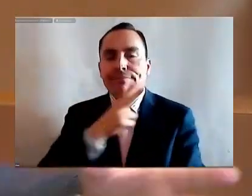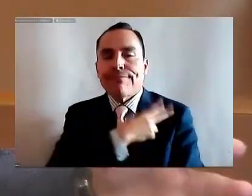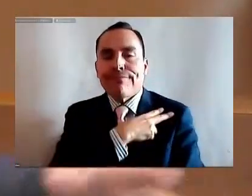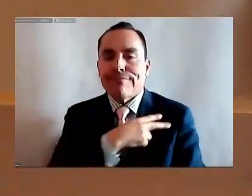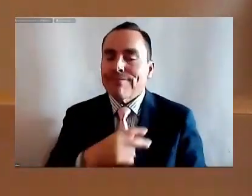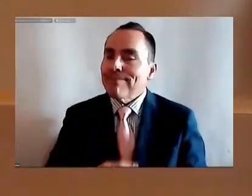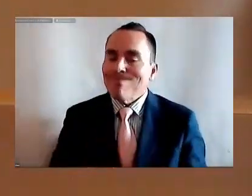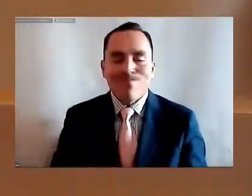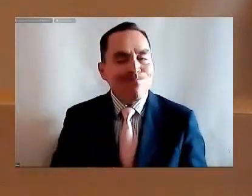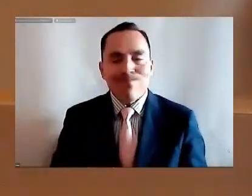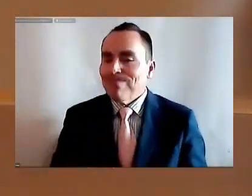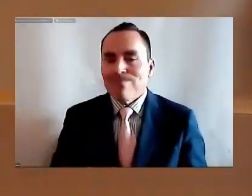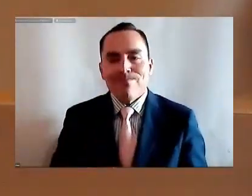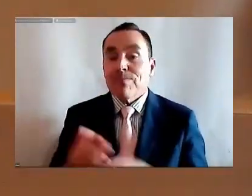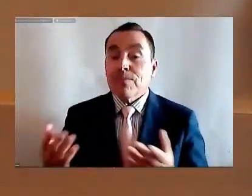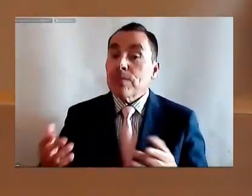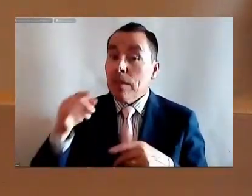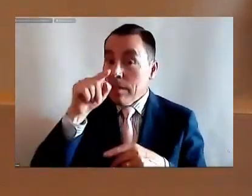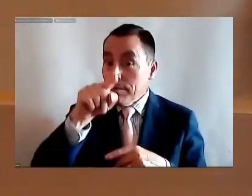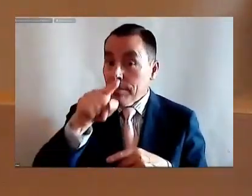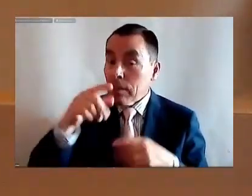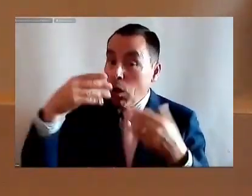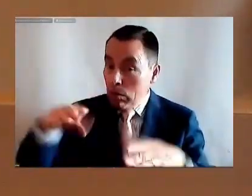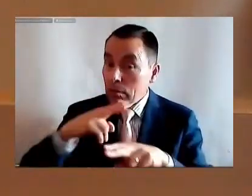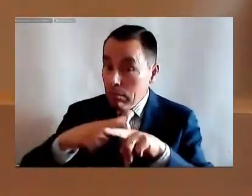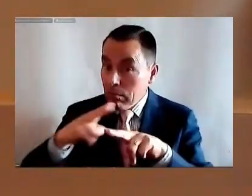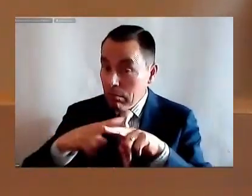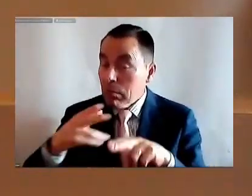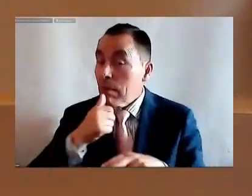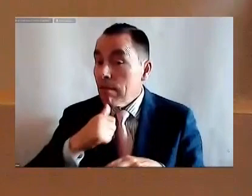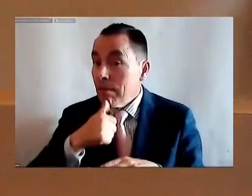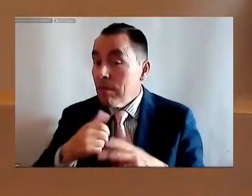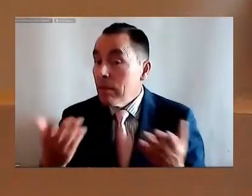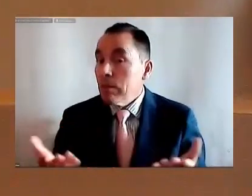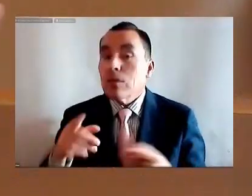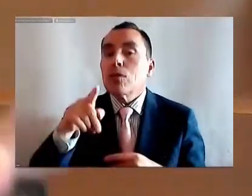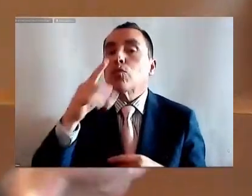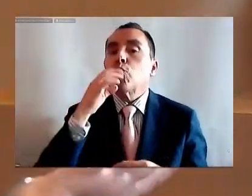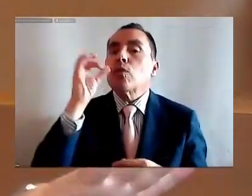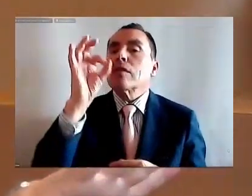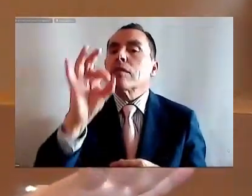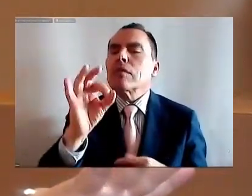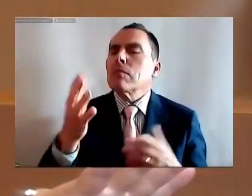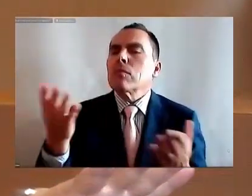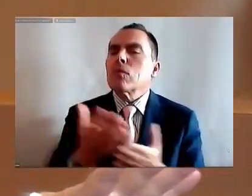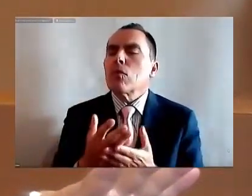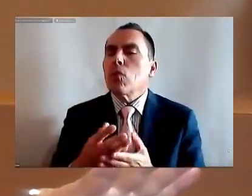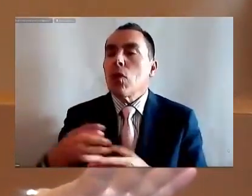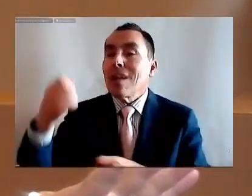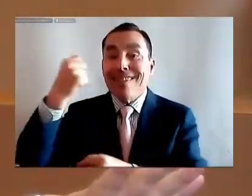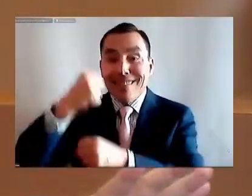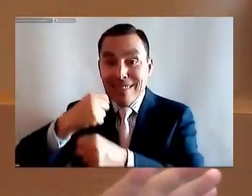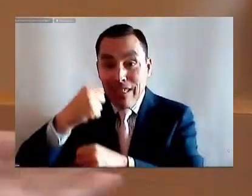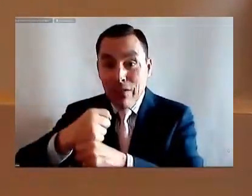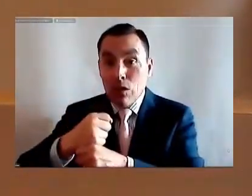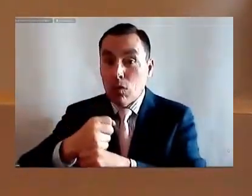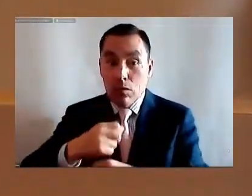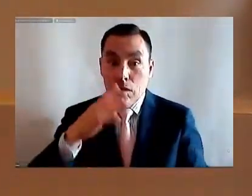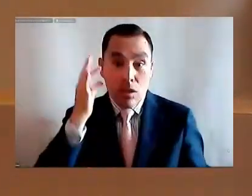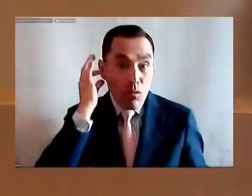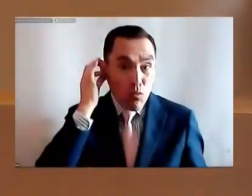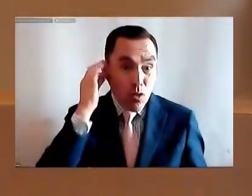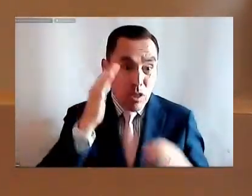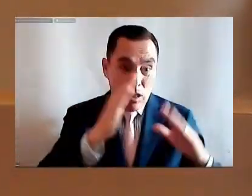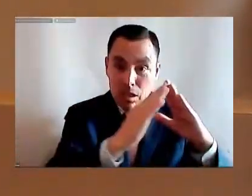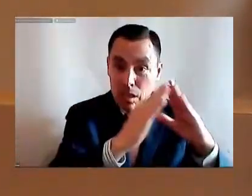que también tú lo insinúas ahí en lo que comentabas, ¿no? No solo trabajo de cuidado, debemos decir que la mujer ha